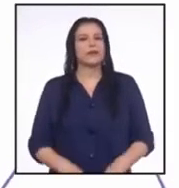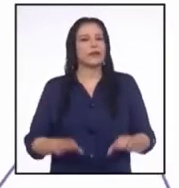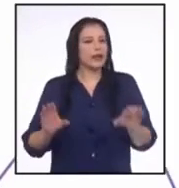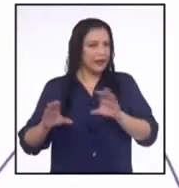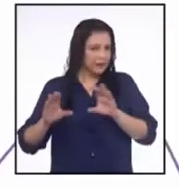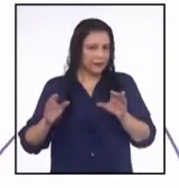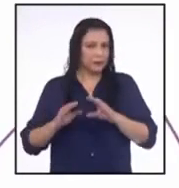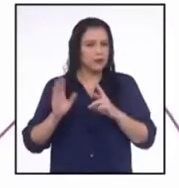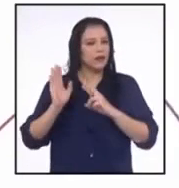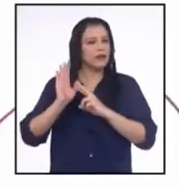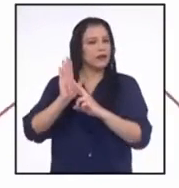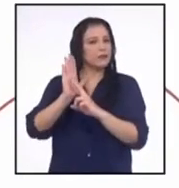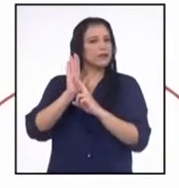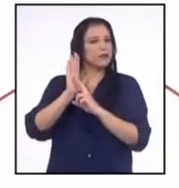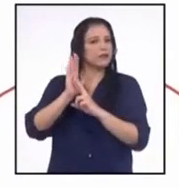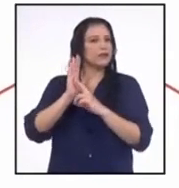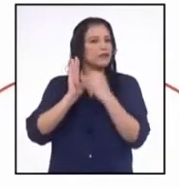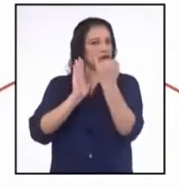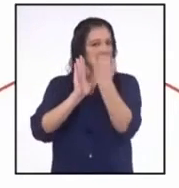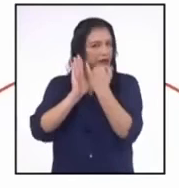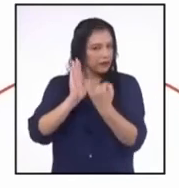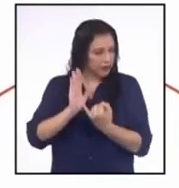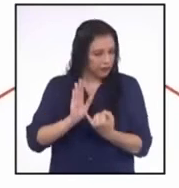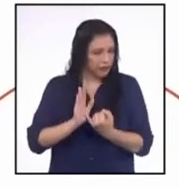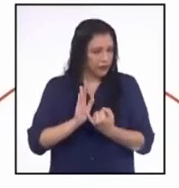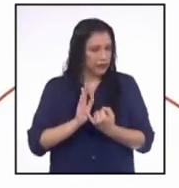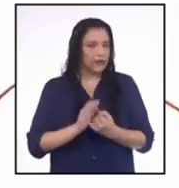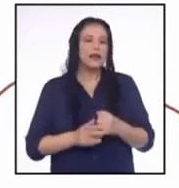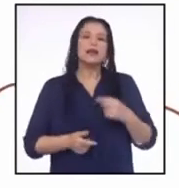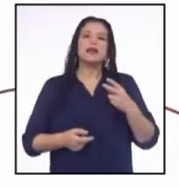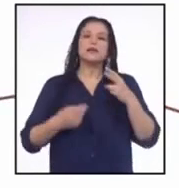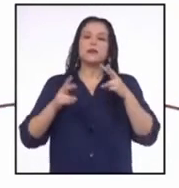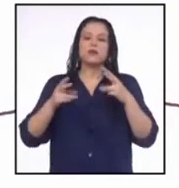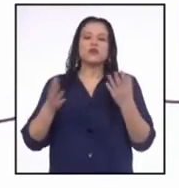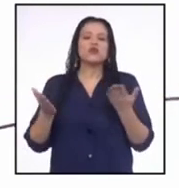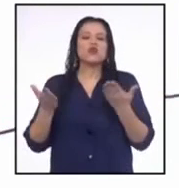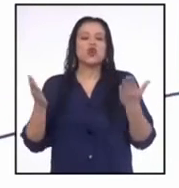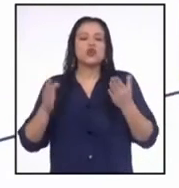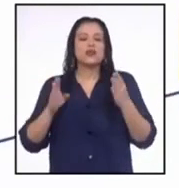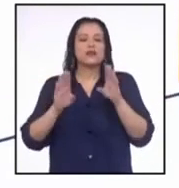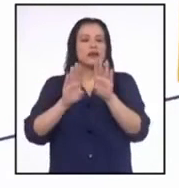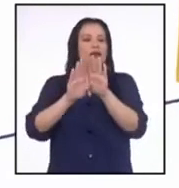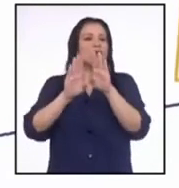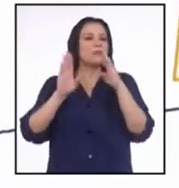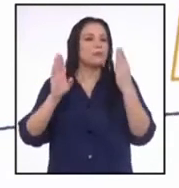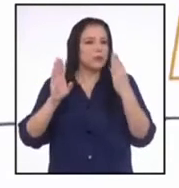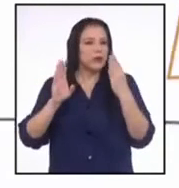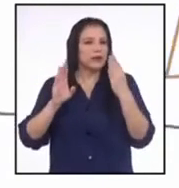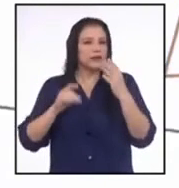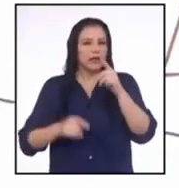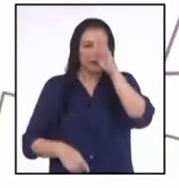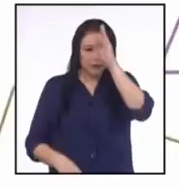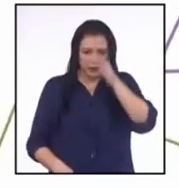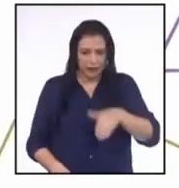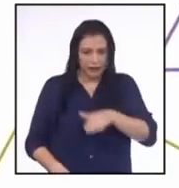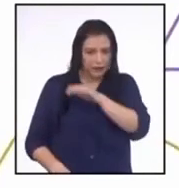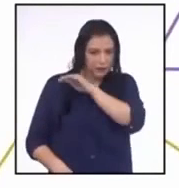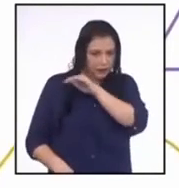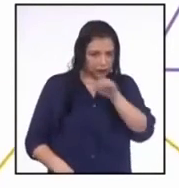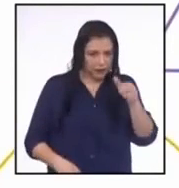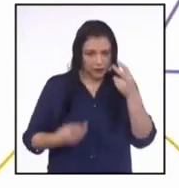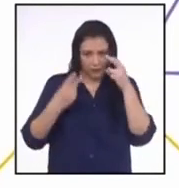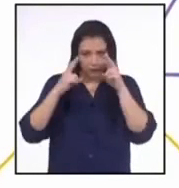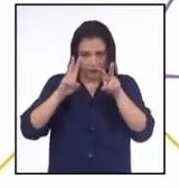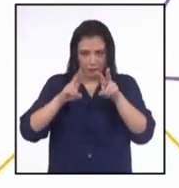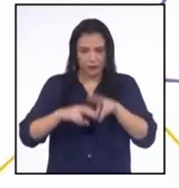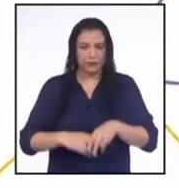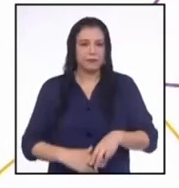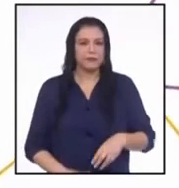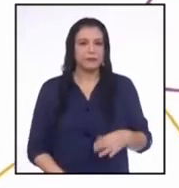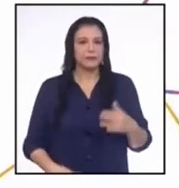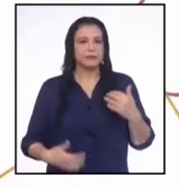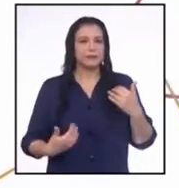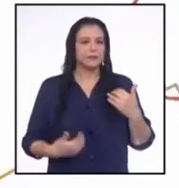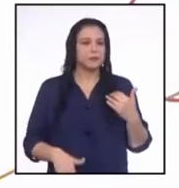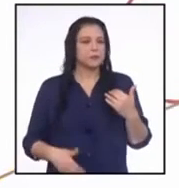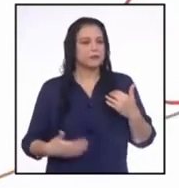Realizamos la representación gráfica. Consideramos la ubicación de la puerta en el plano cartesiano de la siguiente manera.